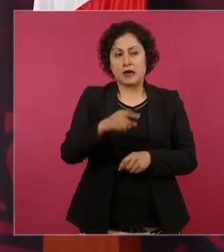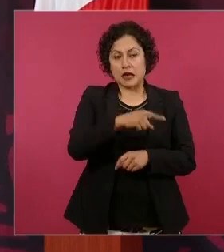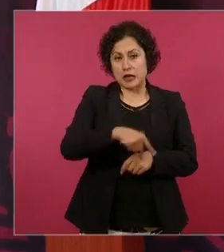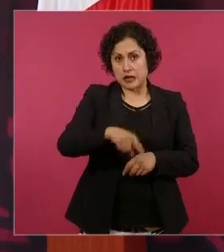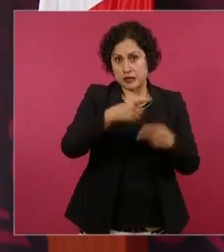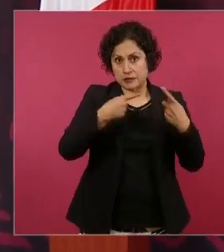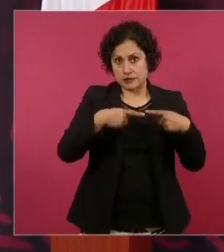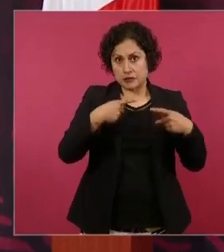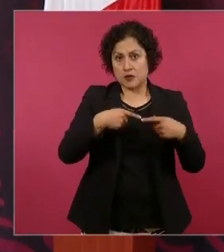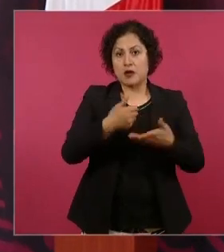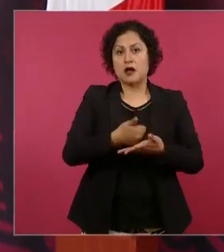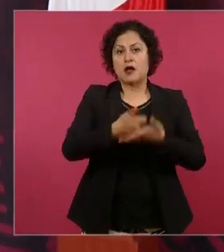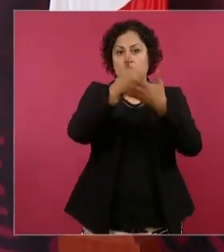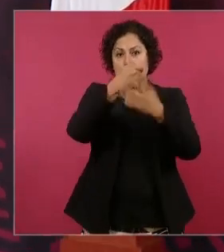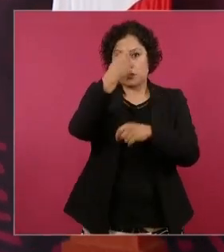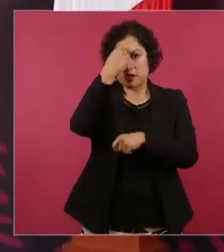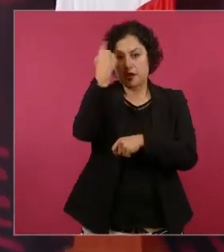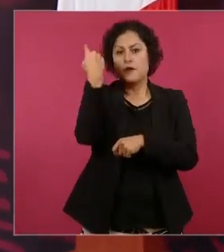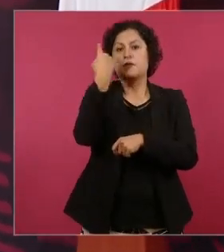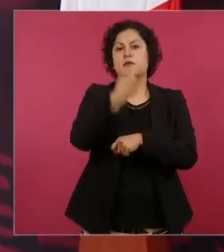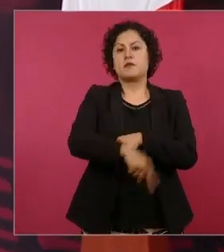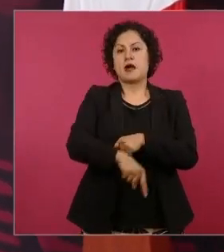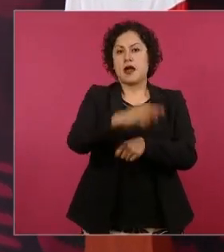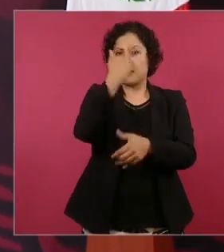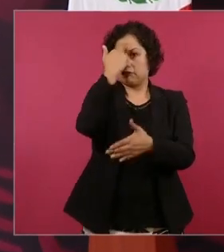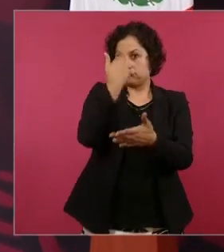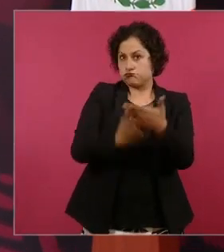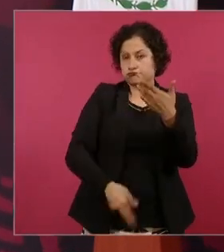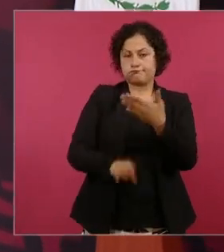delitos como el secuestro,